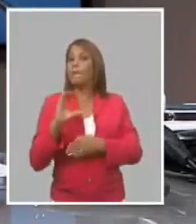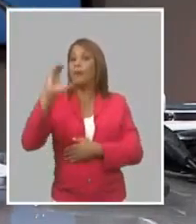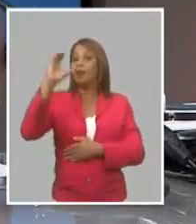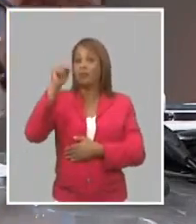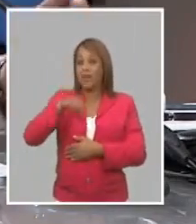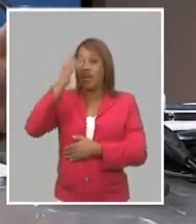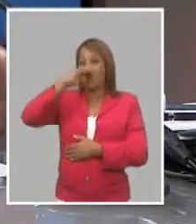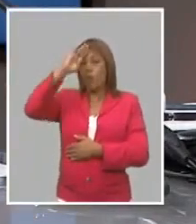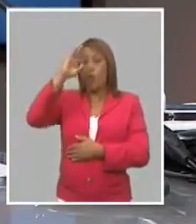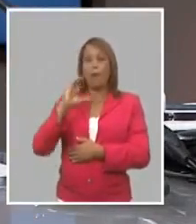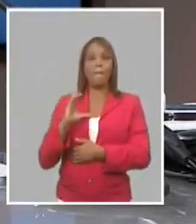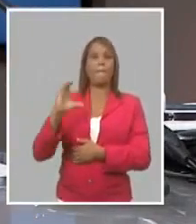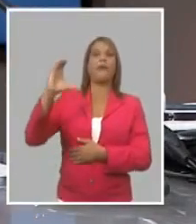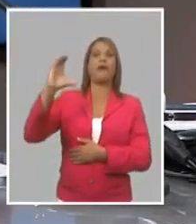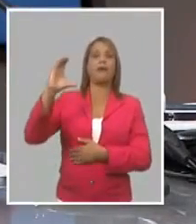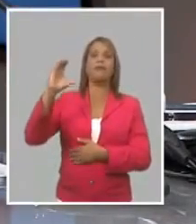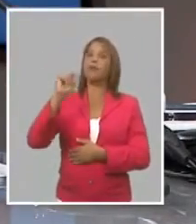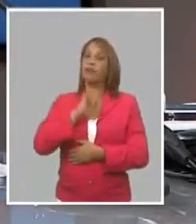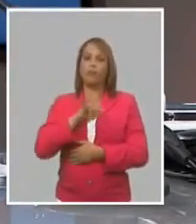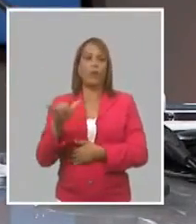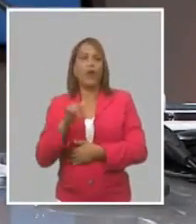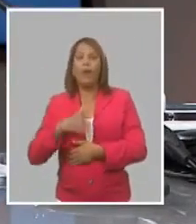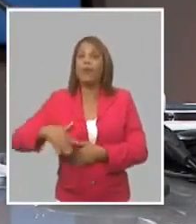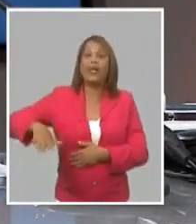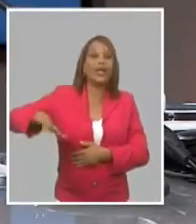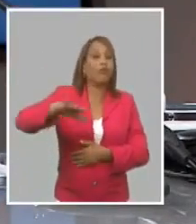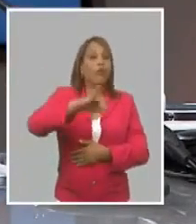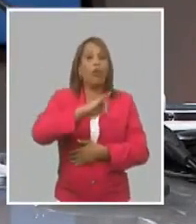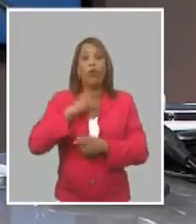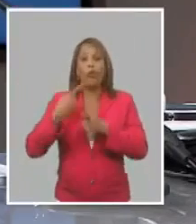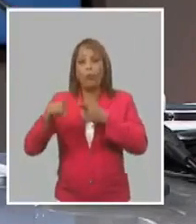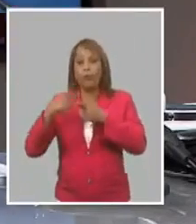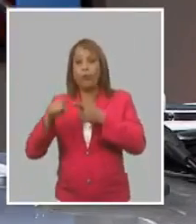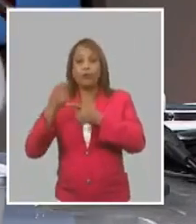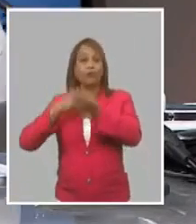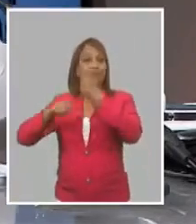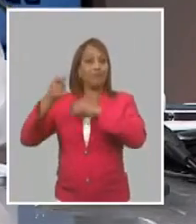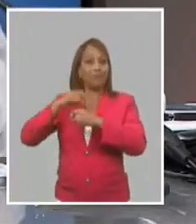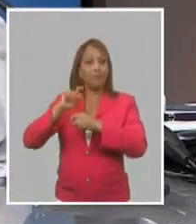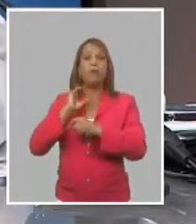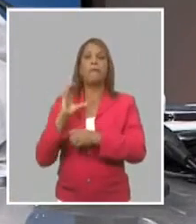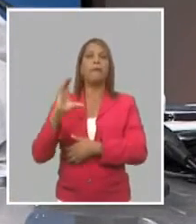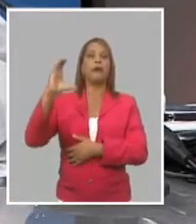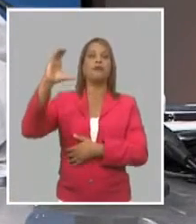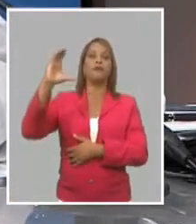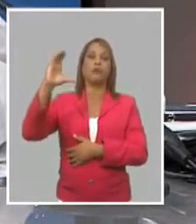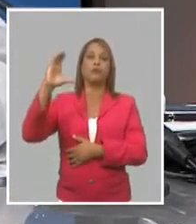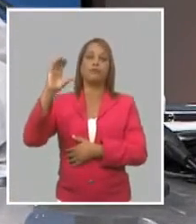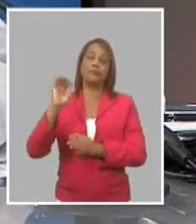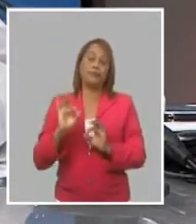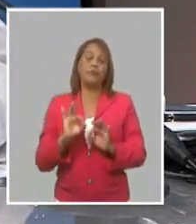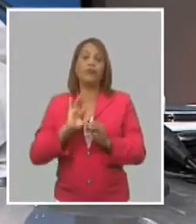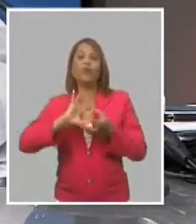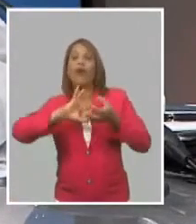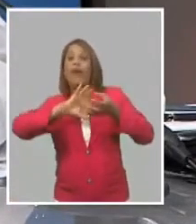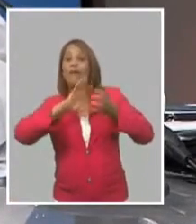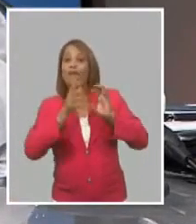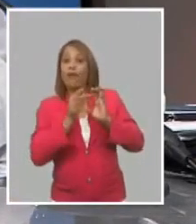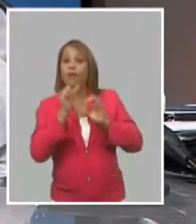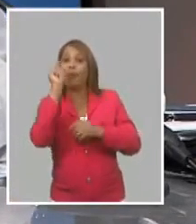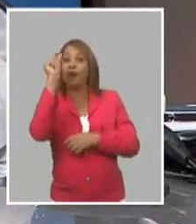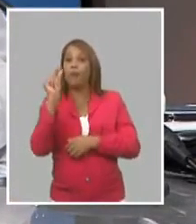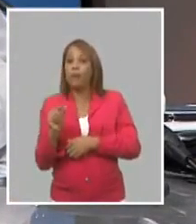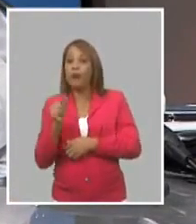subir porque todos los productos importados van a subir. No hay manera humana